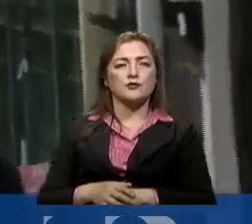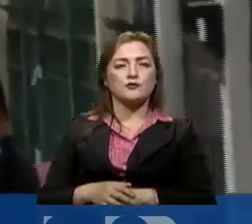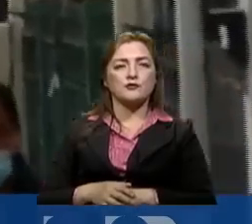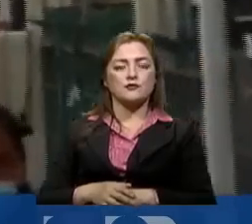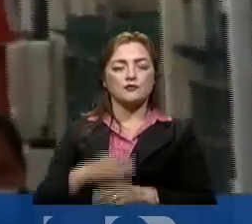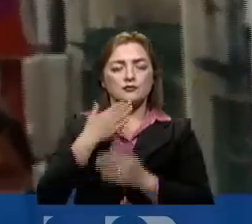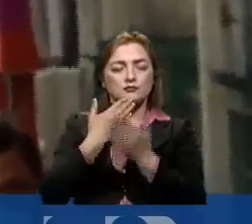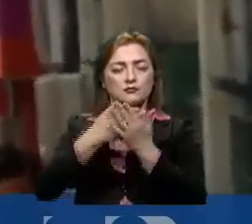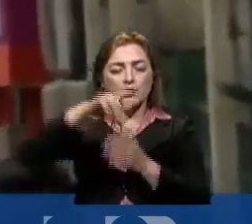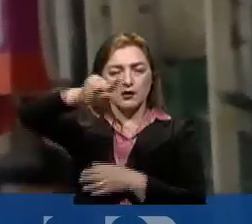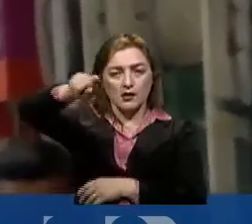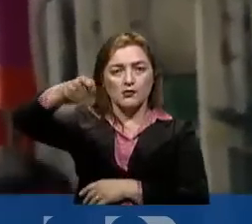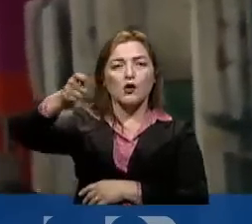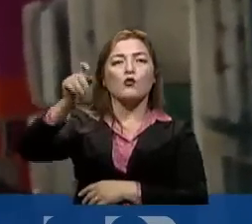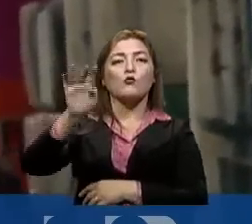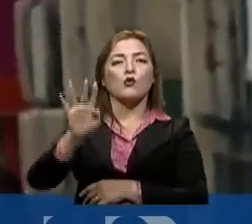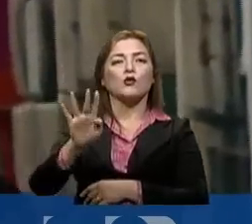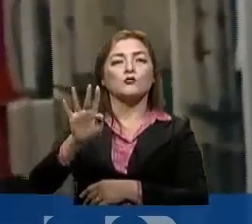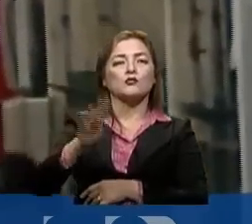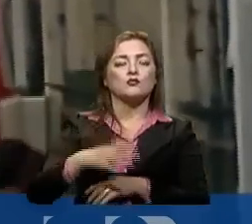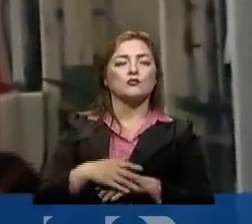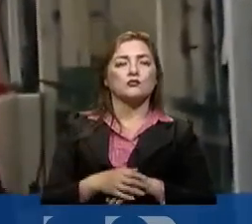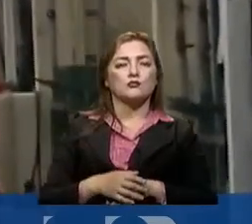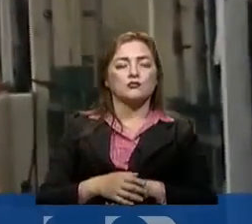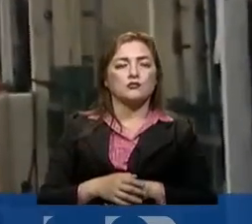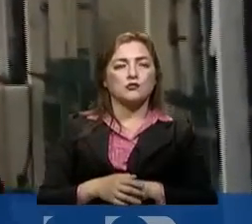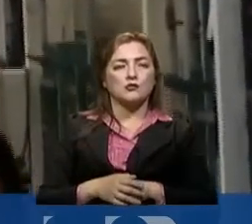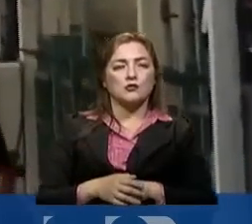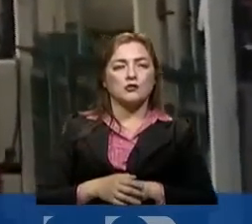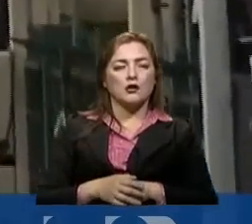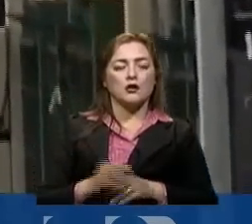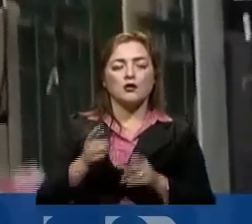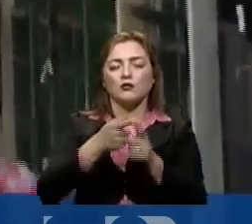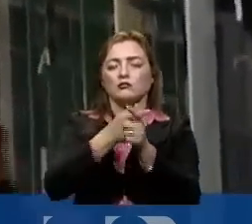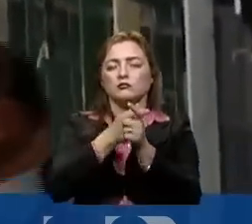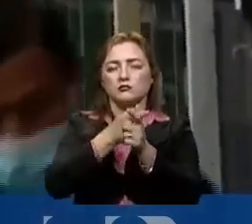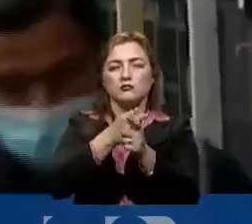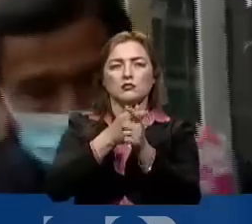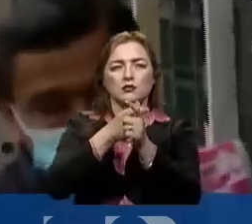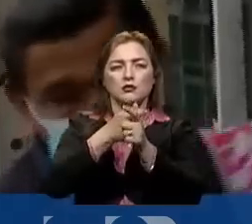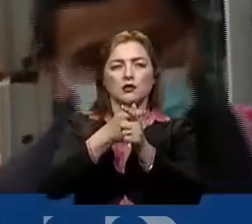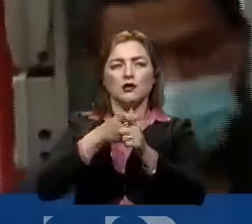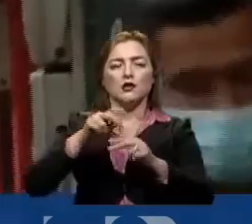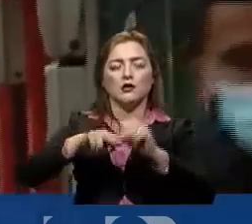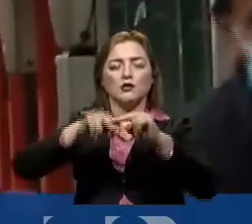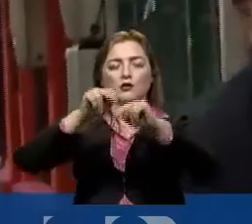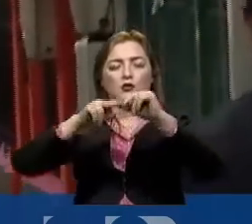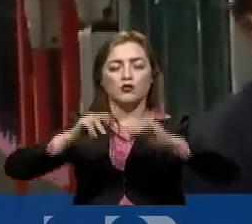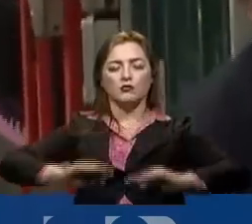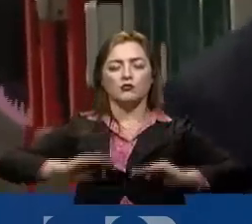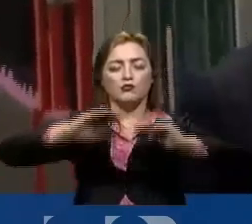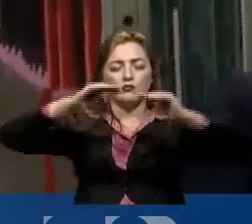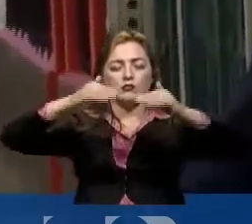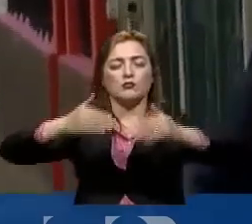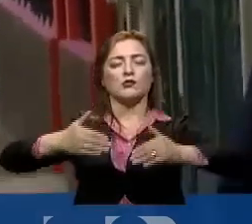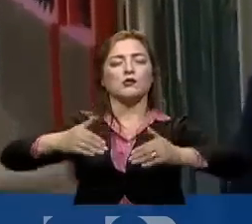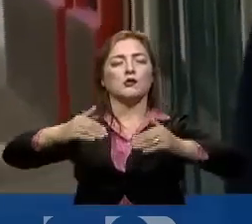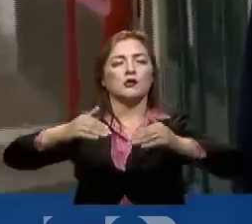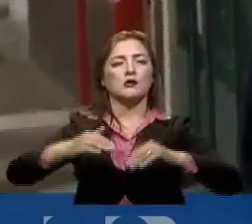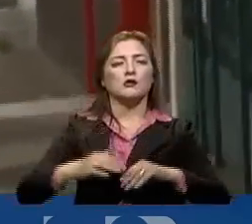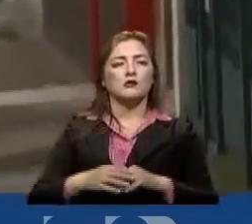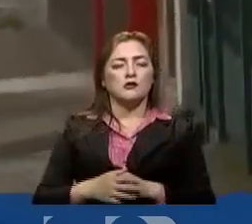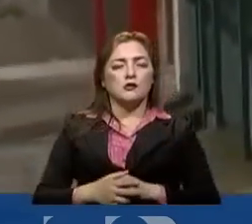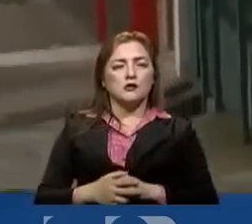a Teleamazonas. En realidad aquí es urgente los rompevelocidades porque tenemos